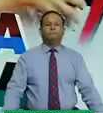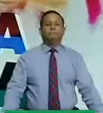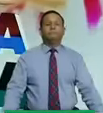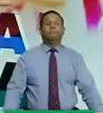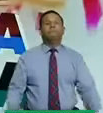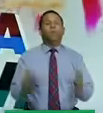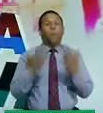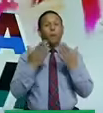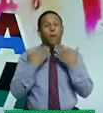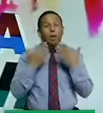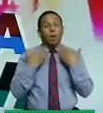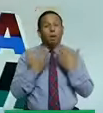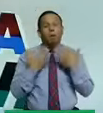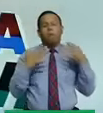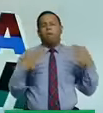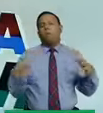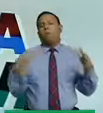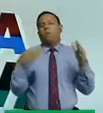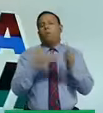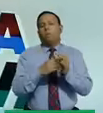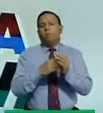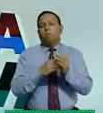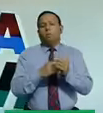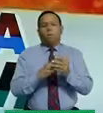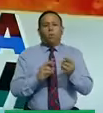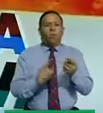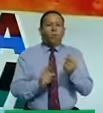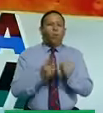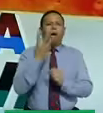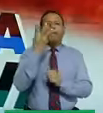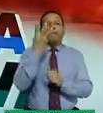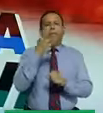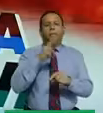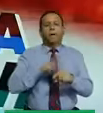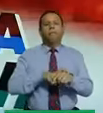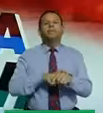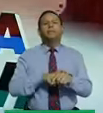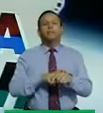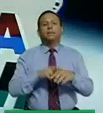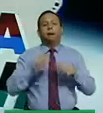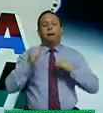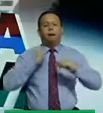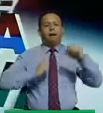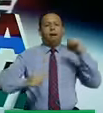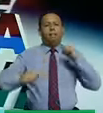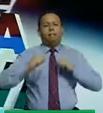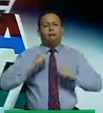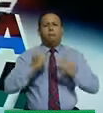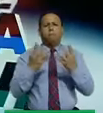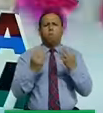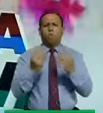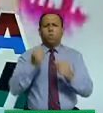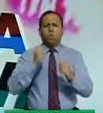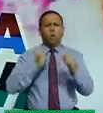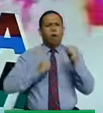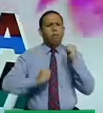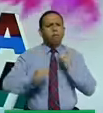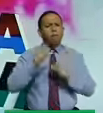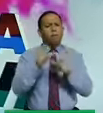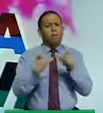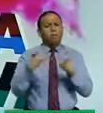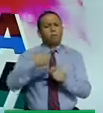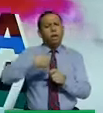Guayaquil se vuelve escenario de la 4ª edición Arte Circular, en la que varios artistas, a través de su